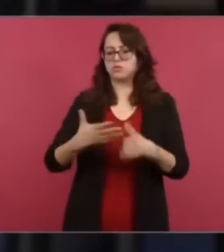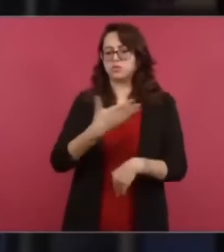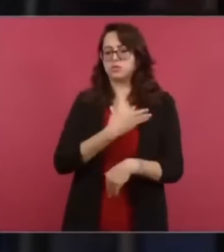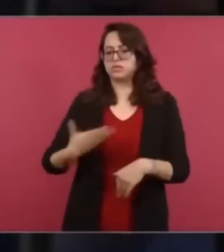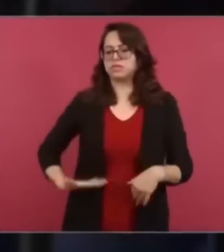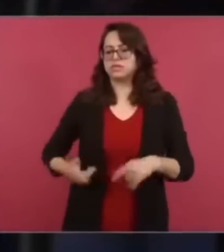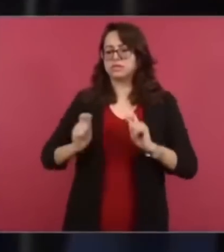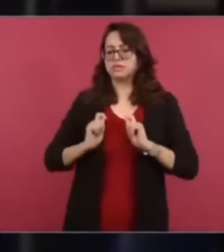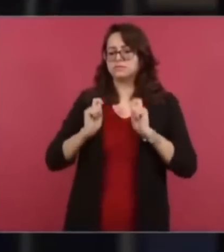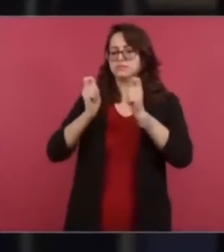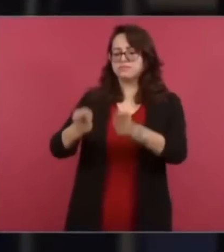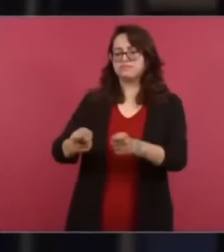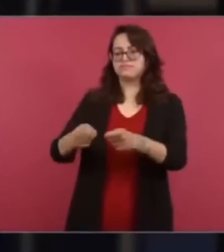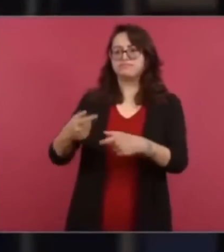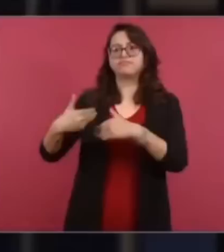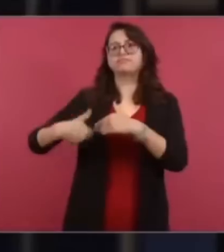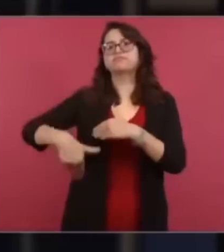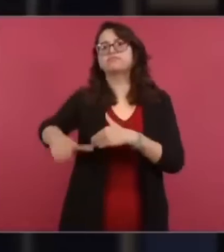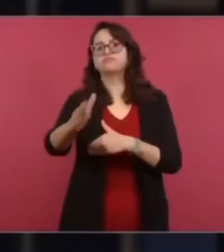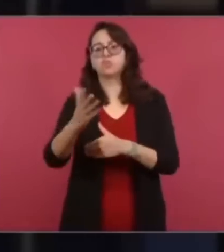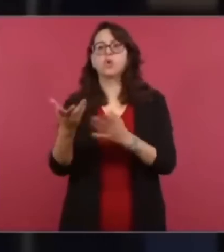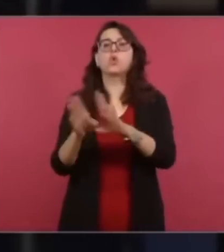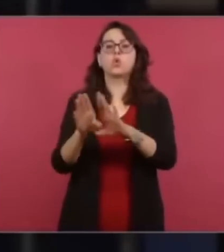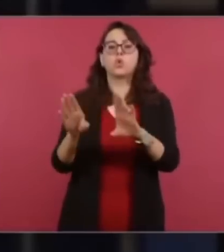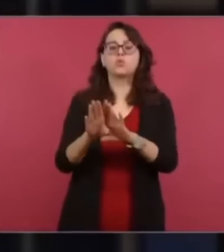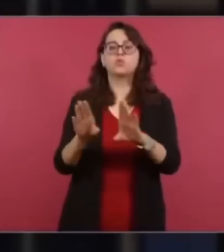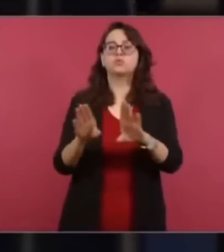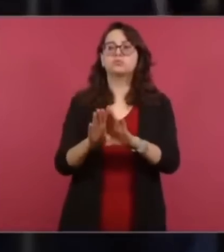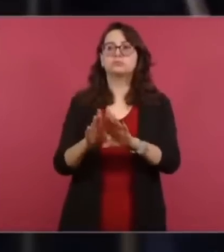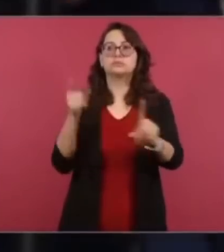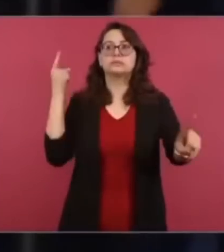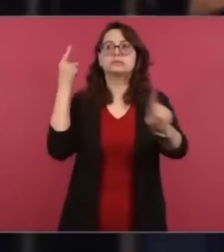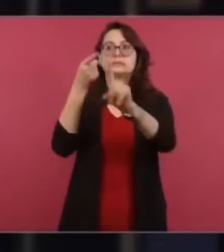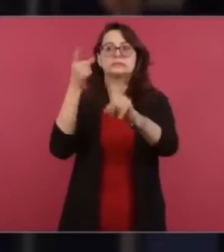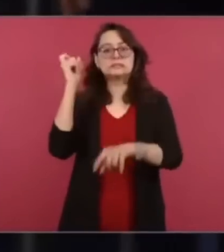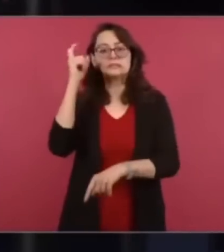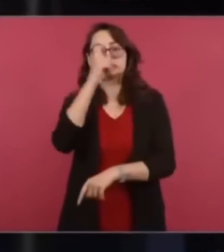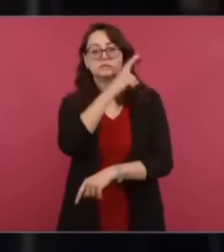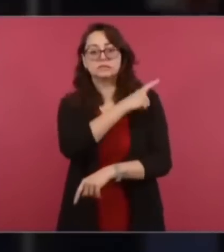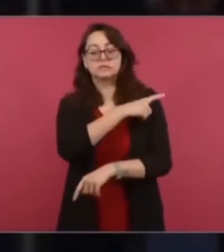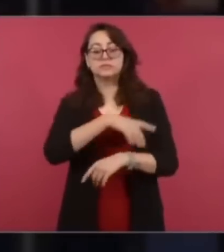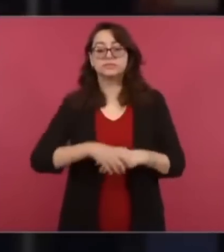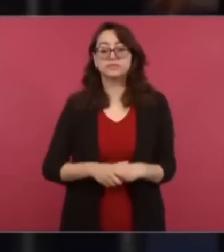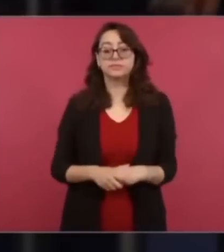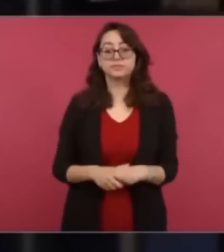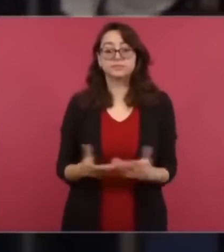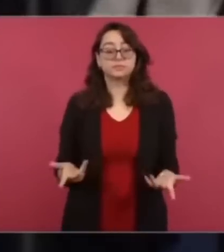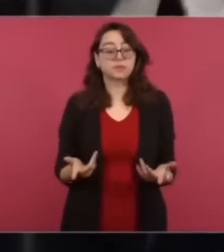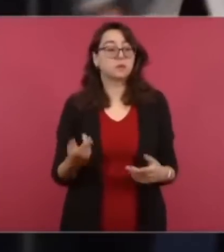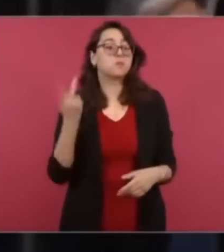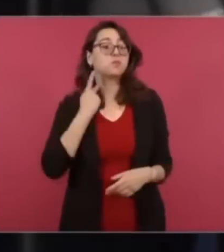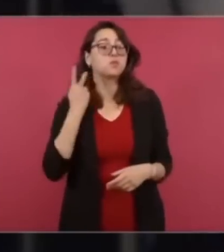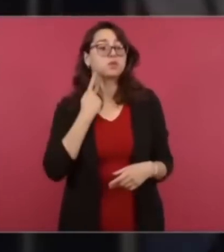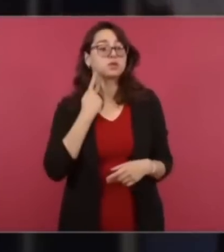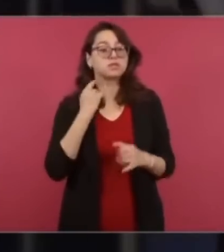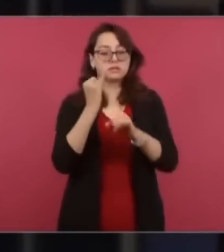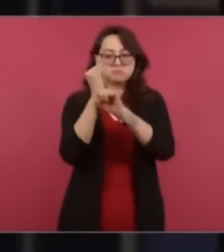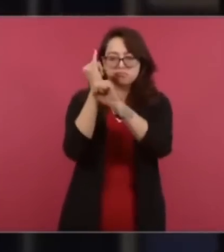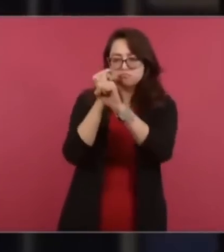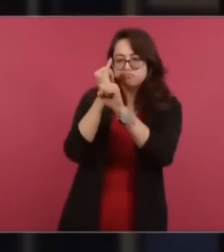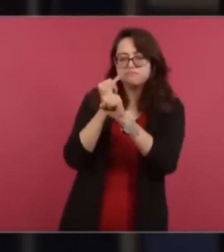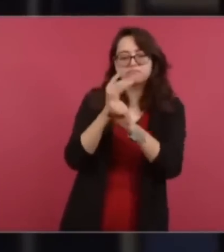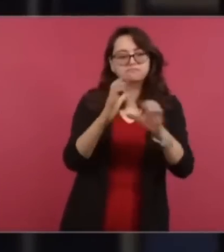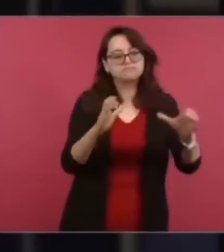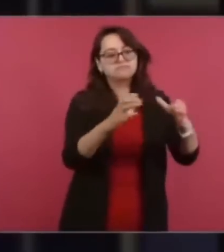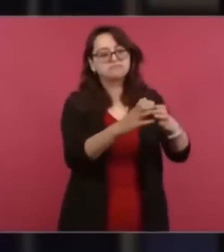del próximo gobierno? Y esto se lo pregunto porque algunos politólogos aseguran que el país está dividido, que hay más y